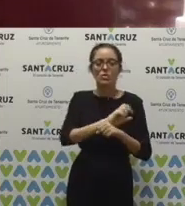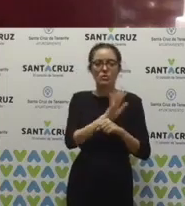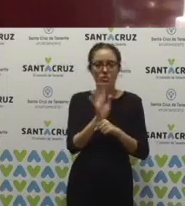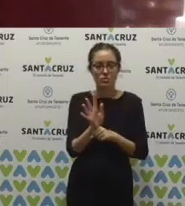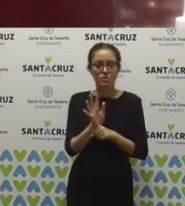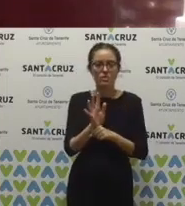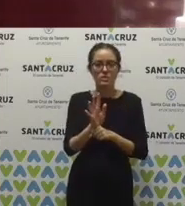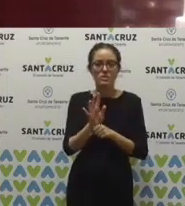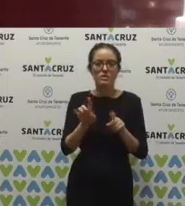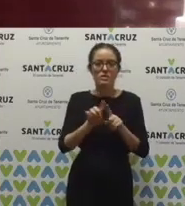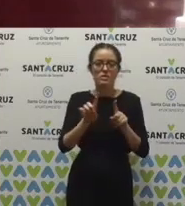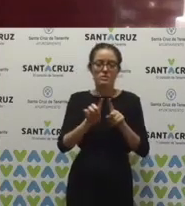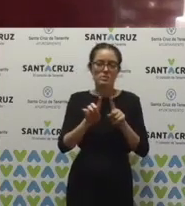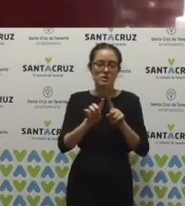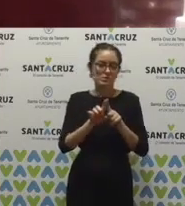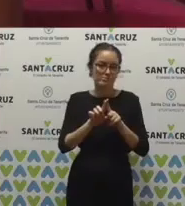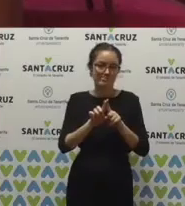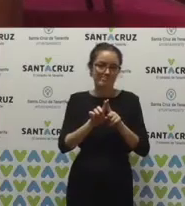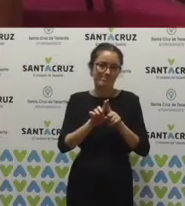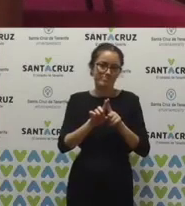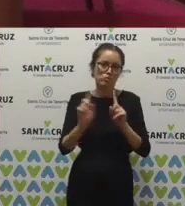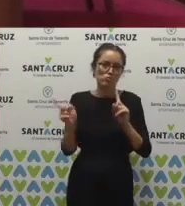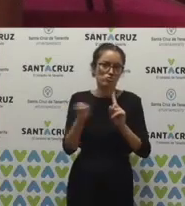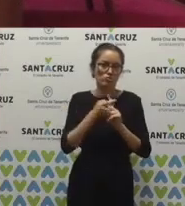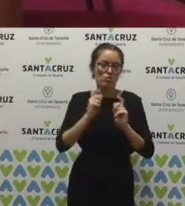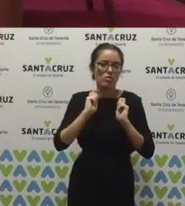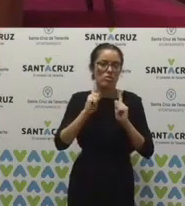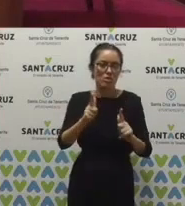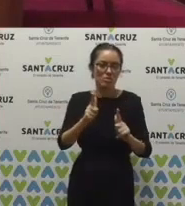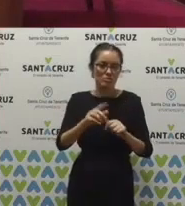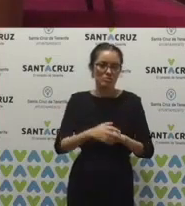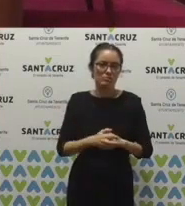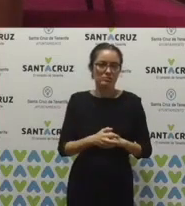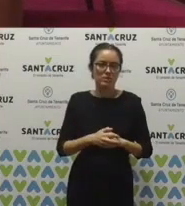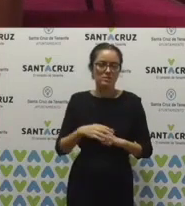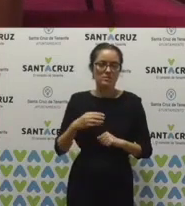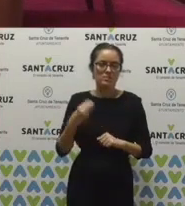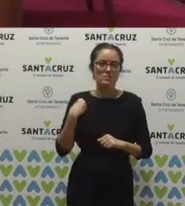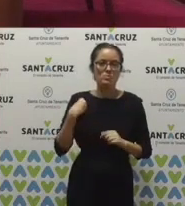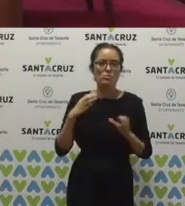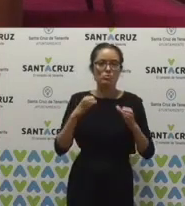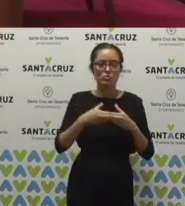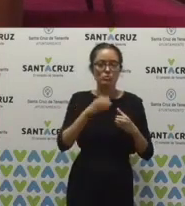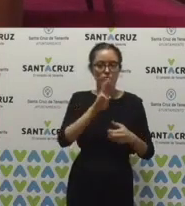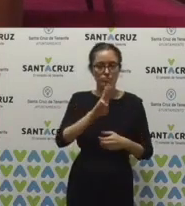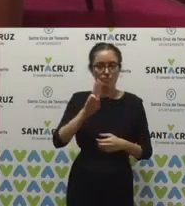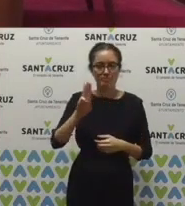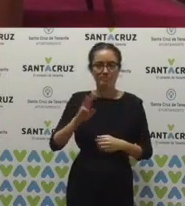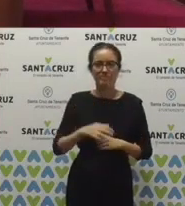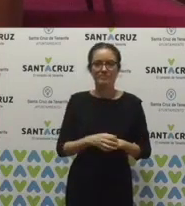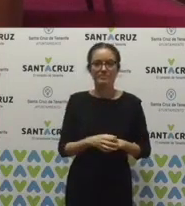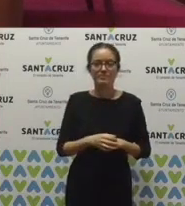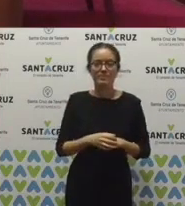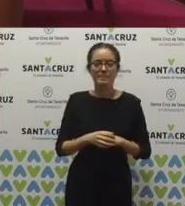19 don guillermo tiene nuestra palabra gracias de nuevo a la alcaldesa